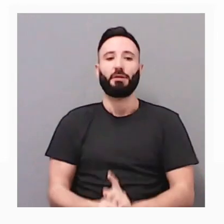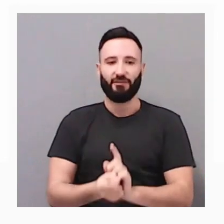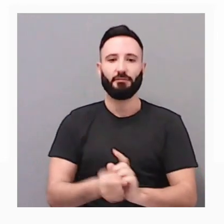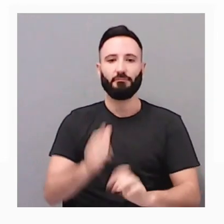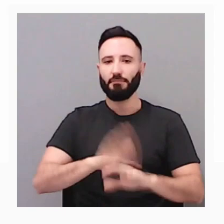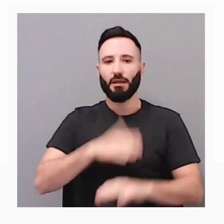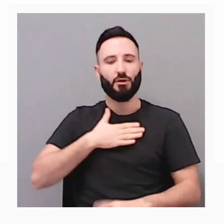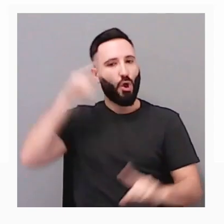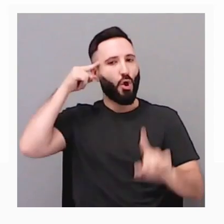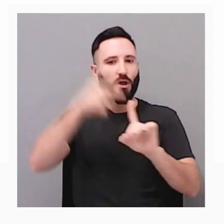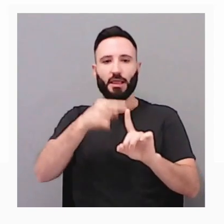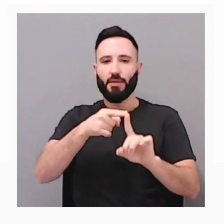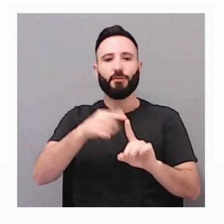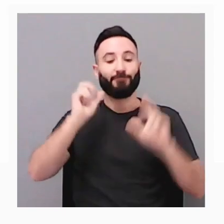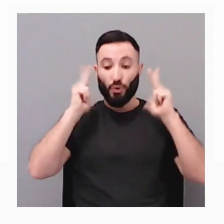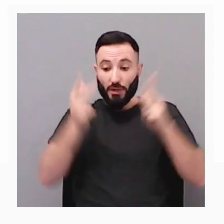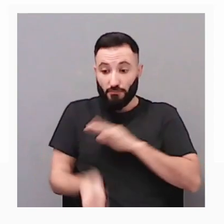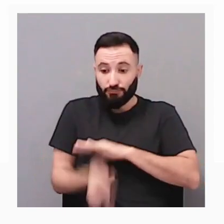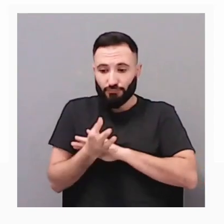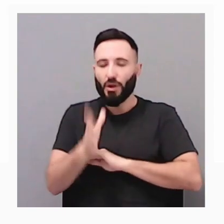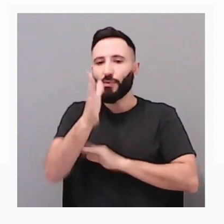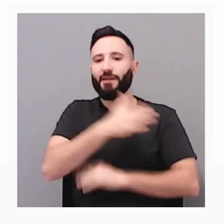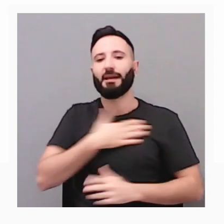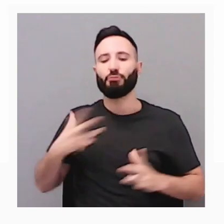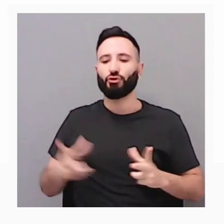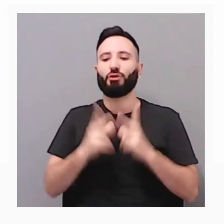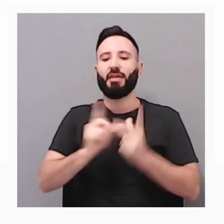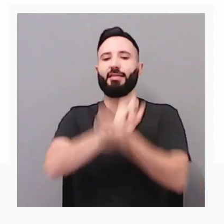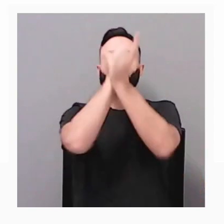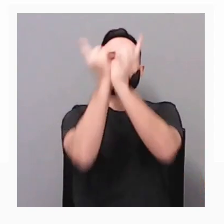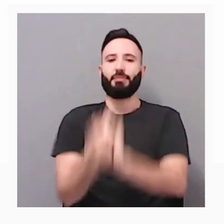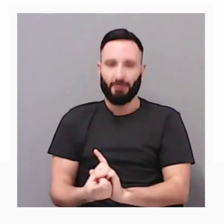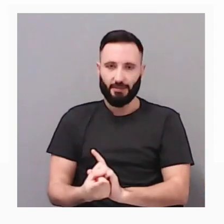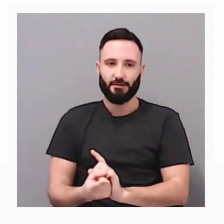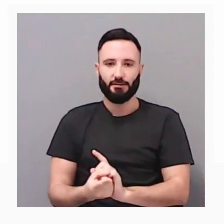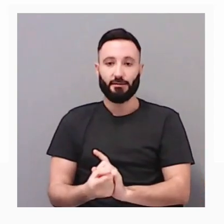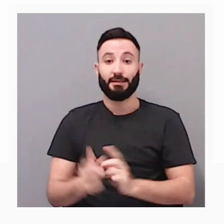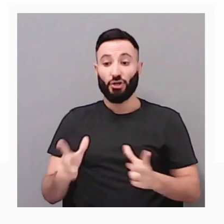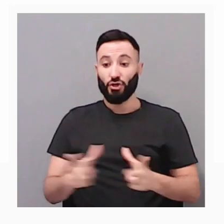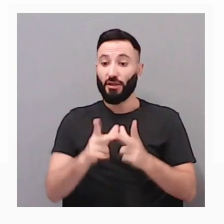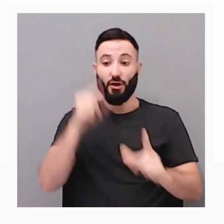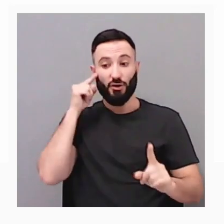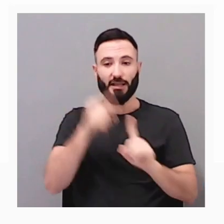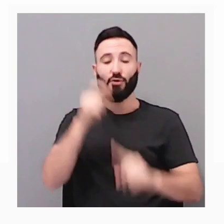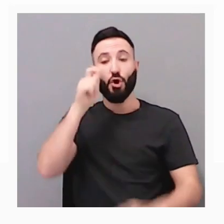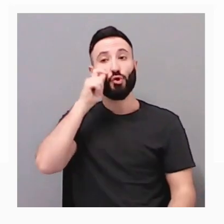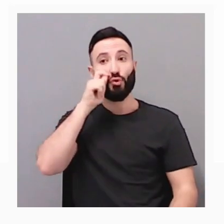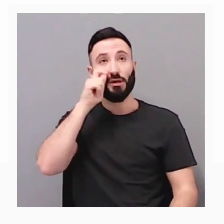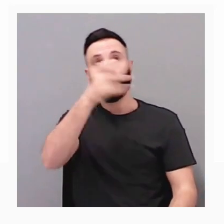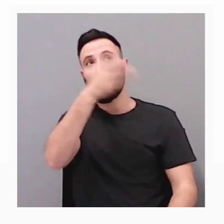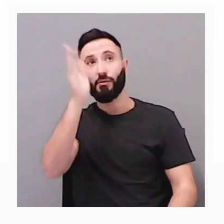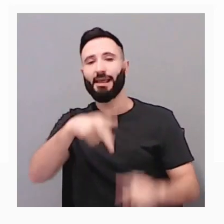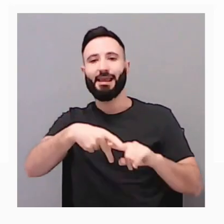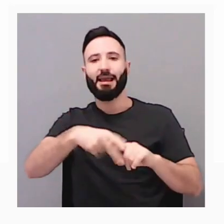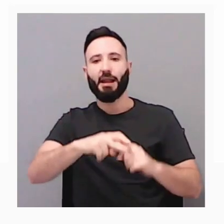nace este establecimiento, porque queríamos cambiar la sociedad en el sentido de que el turismo es una herramienta